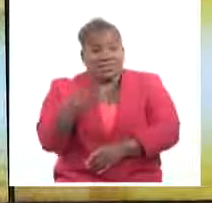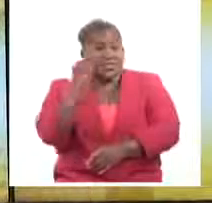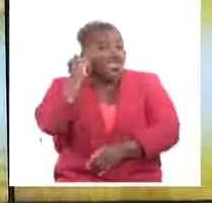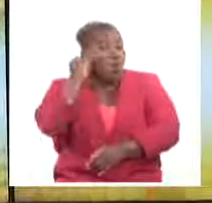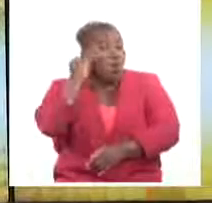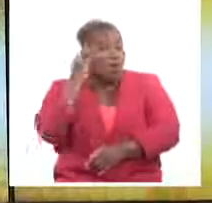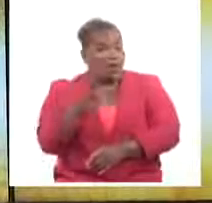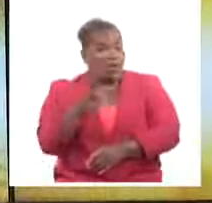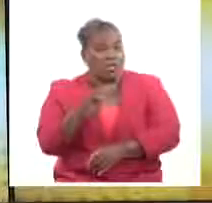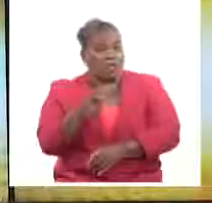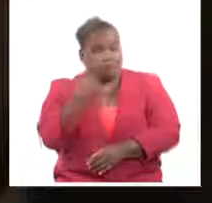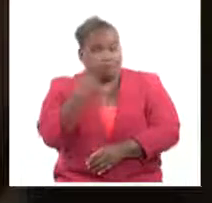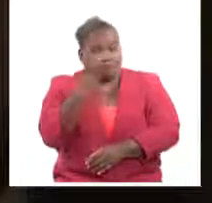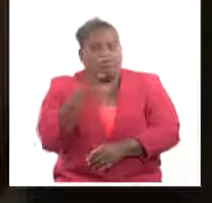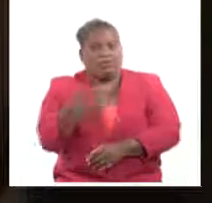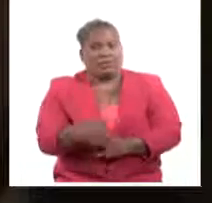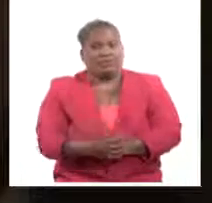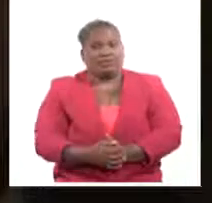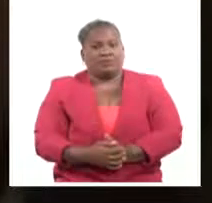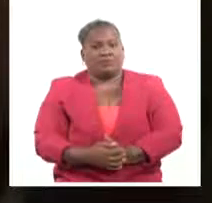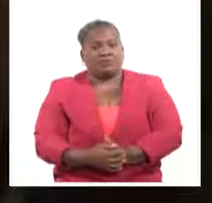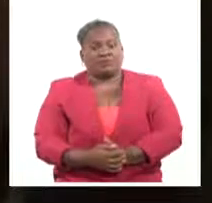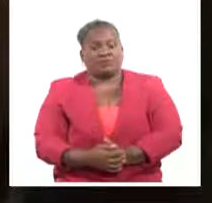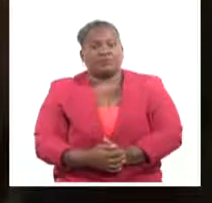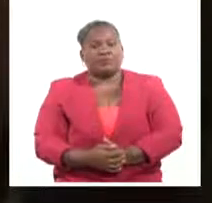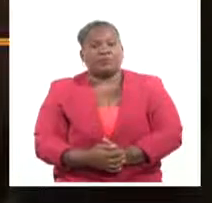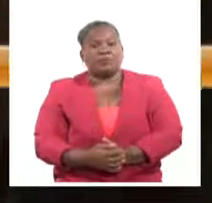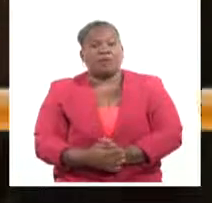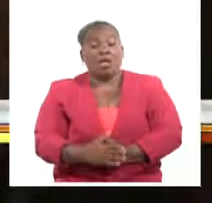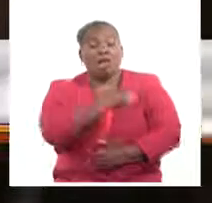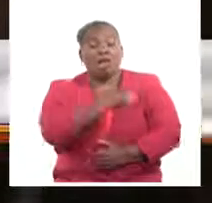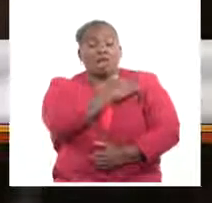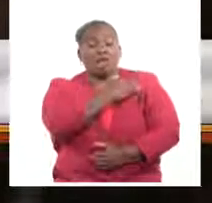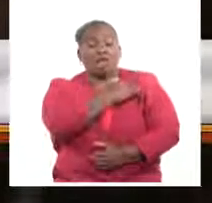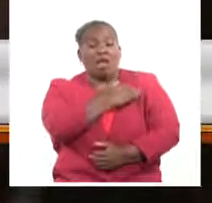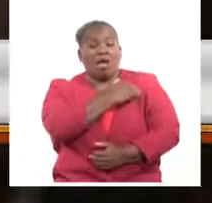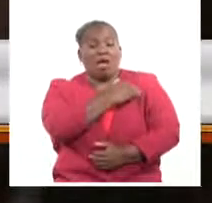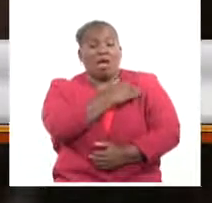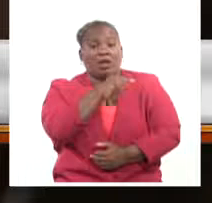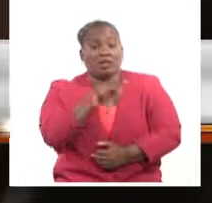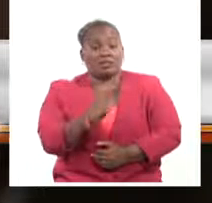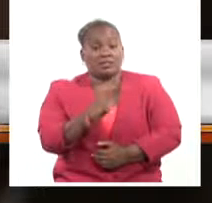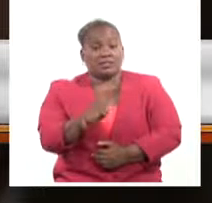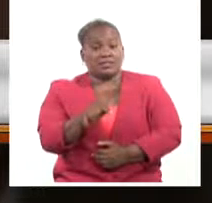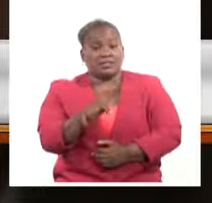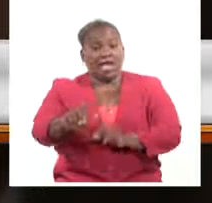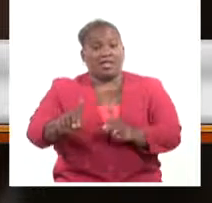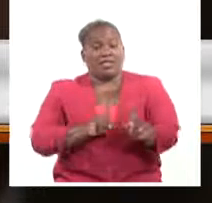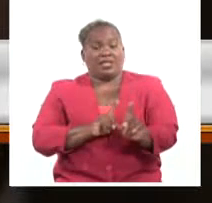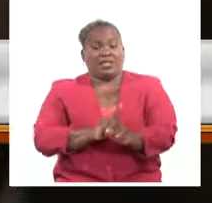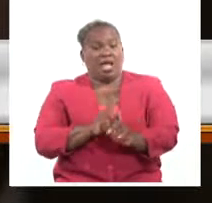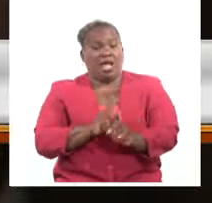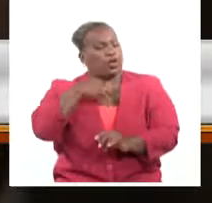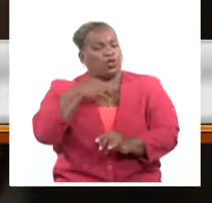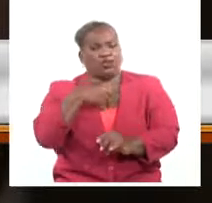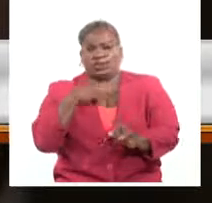señora, así se pronunció. Y las Fuerzas Armadas están detrás, ellos no tienen